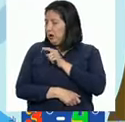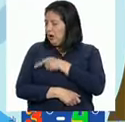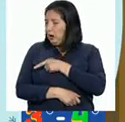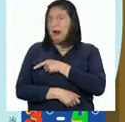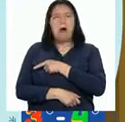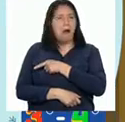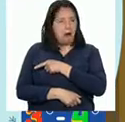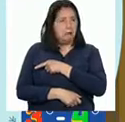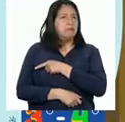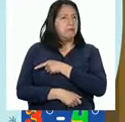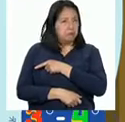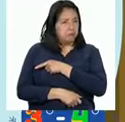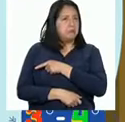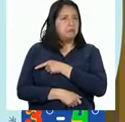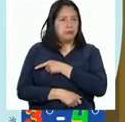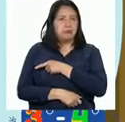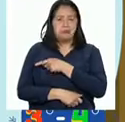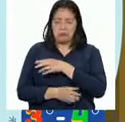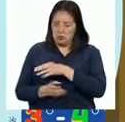muy peculiar.